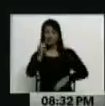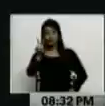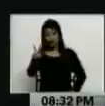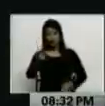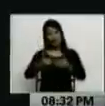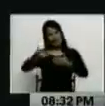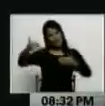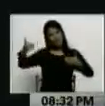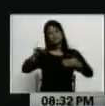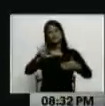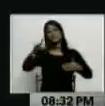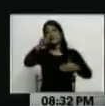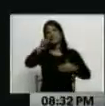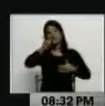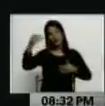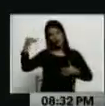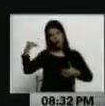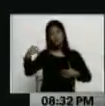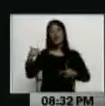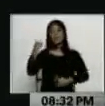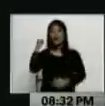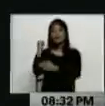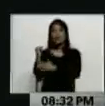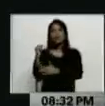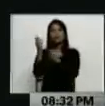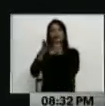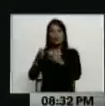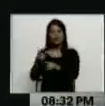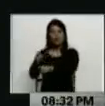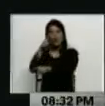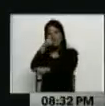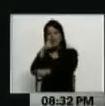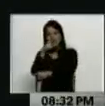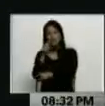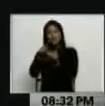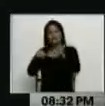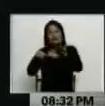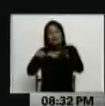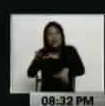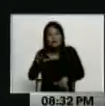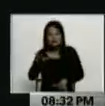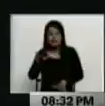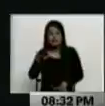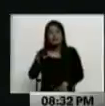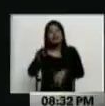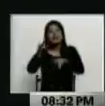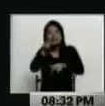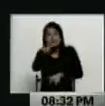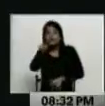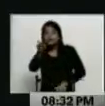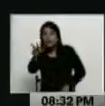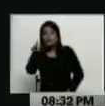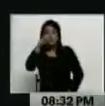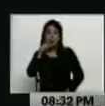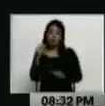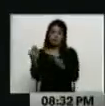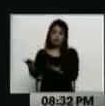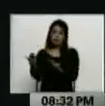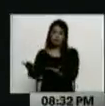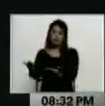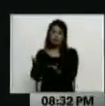hace 55 años es asesinado el estudiante de 13 años 13